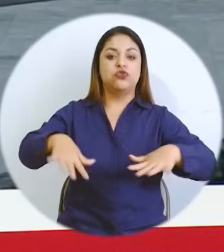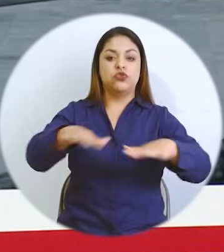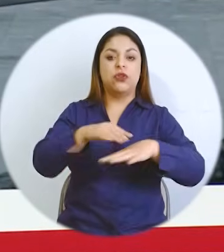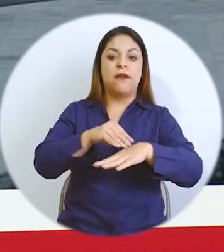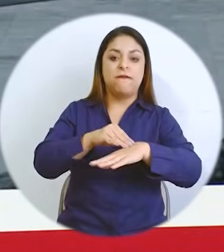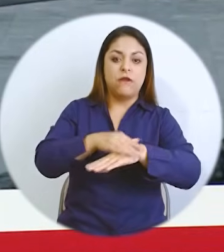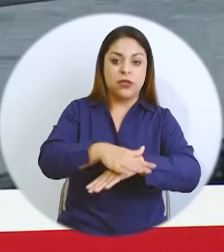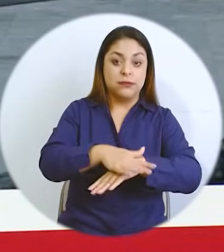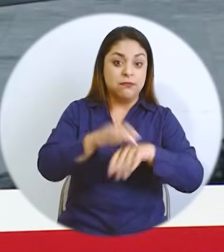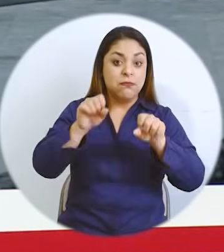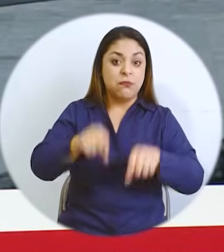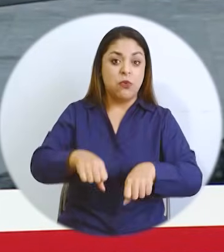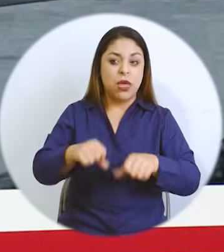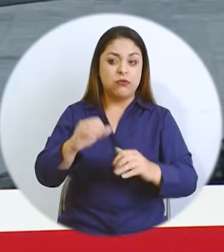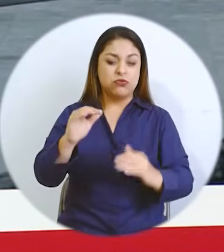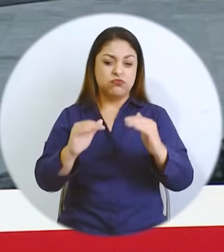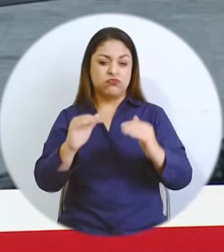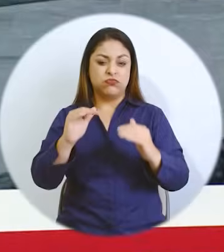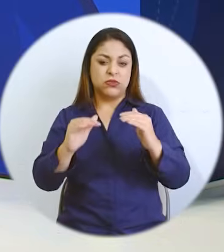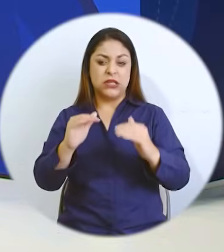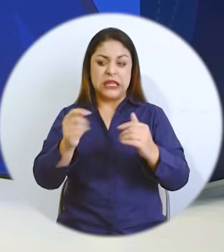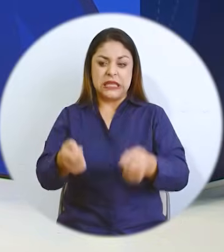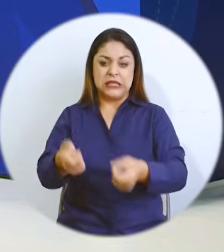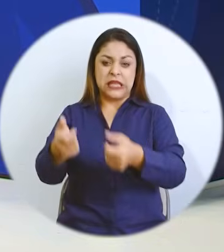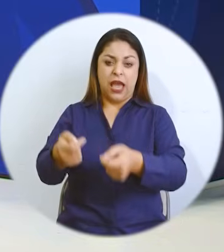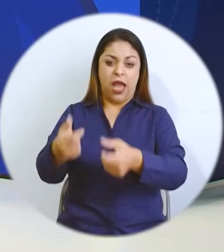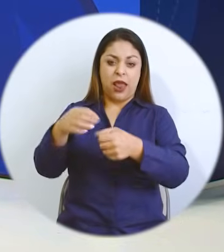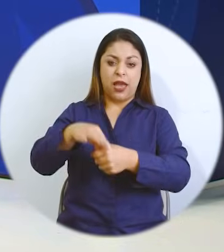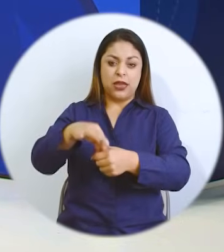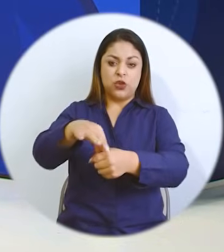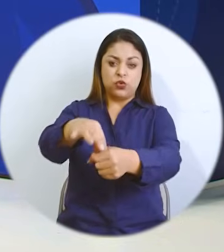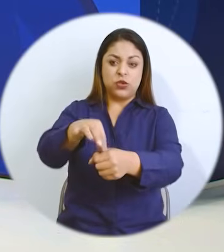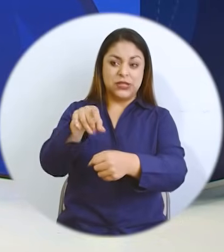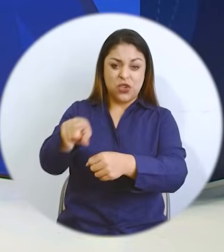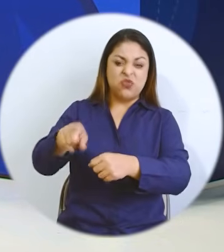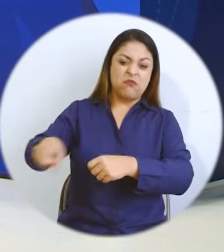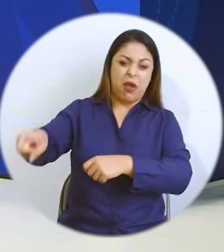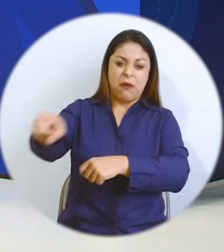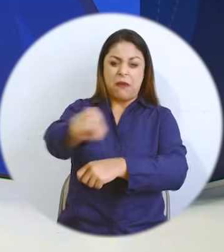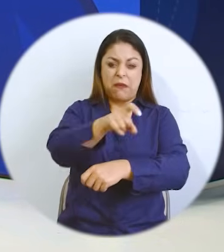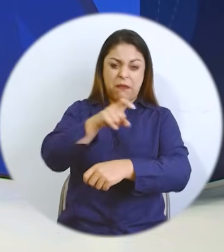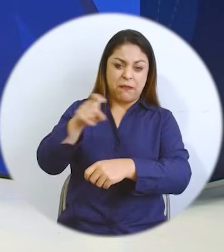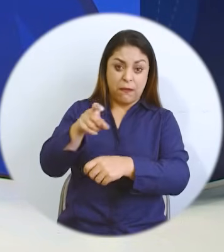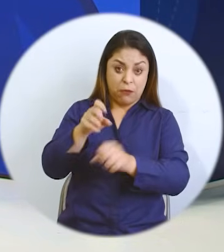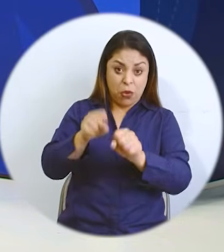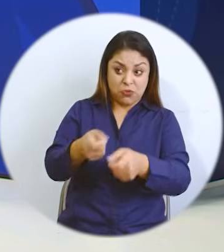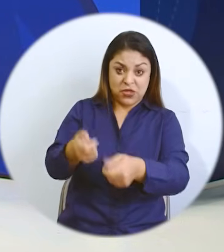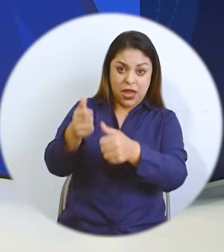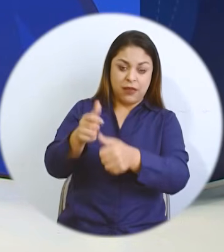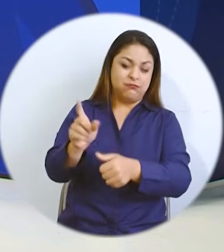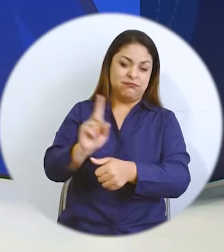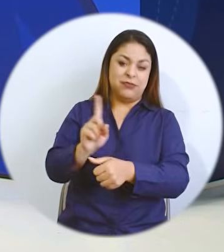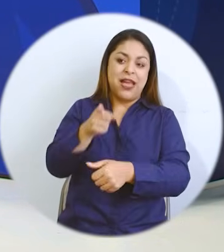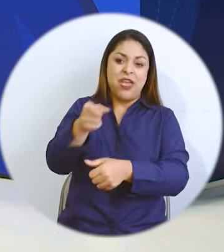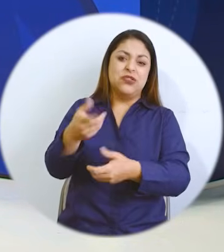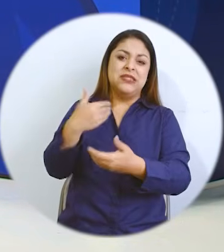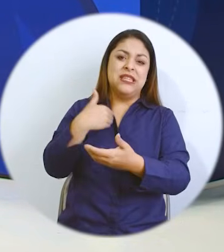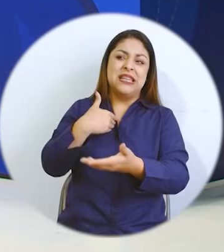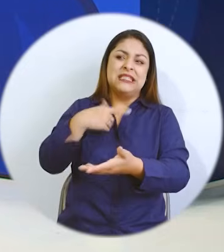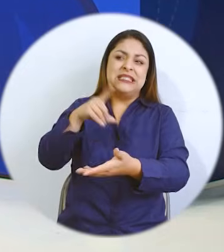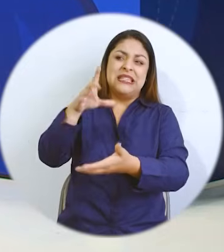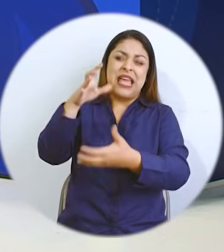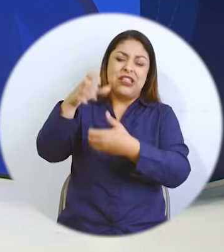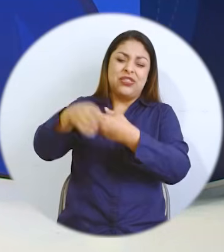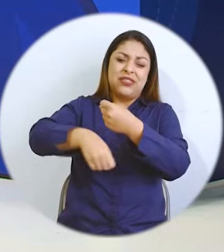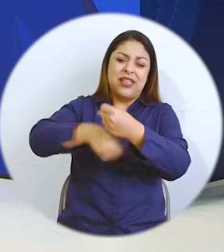contaminación que se han demostrado en zonas de influencia, podemos llegar y sacar a los agricultores que están aplicando ya esos plaguicidas que están. No lo podemos